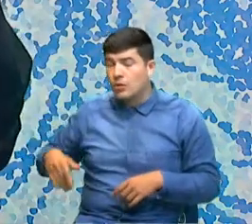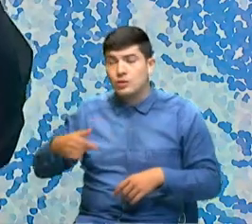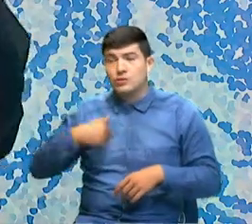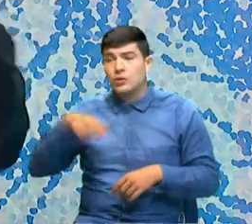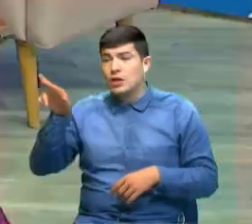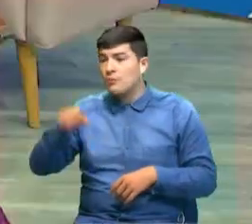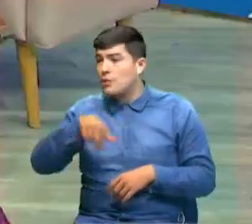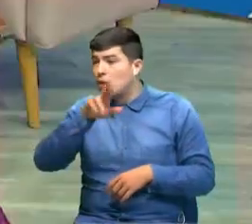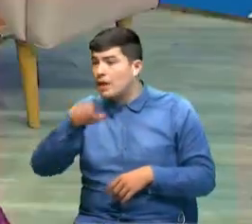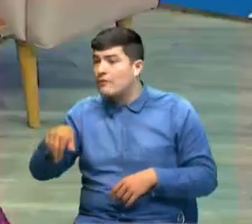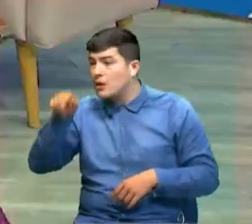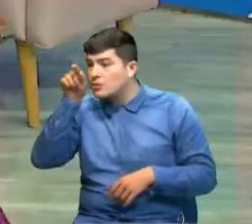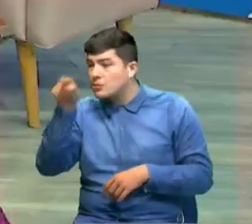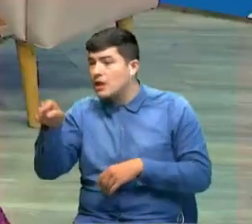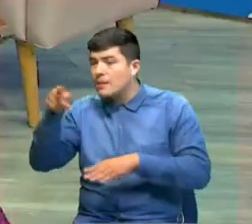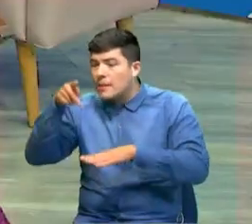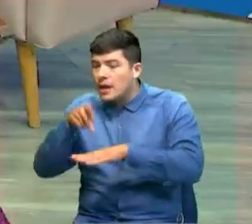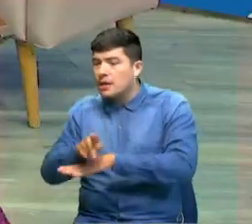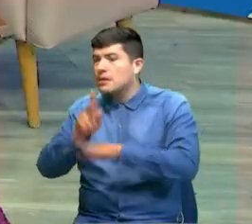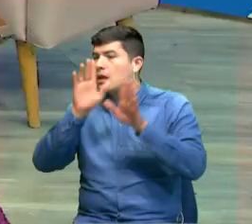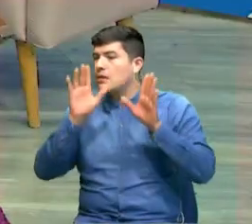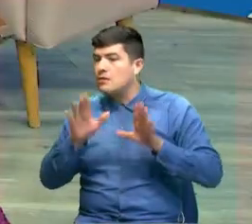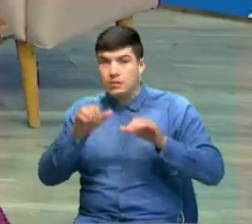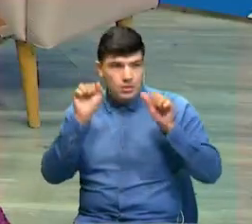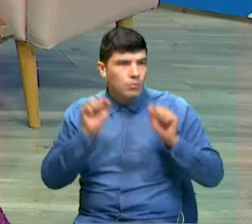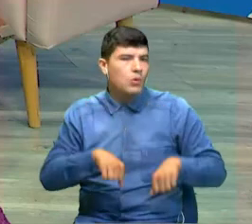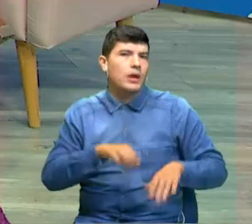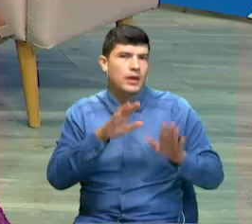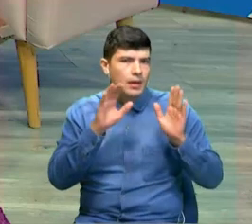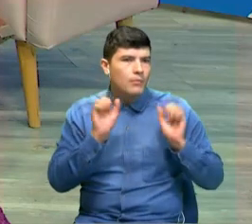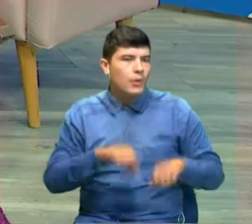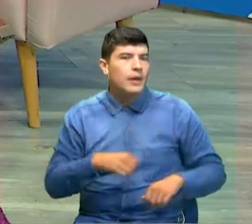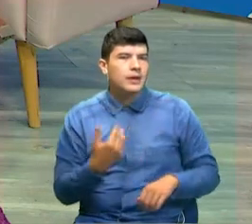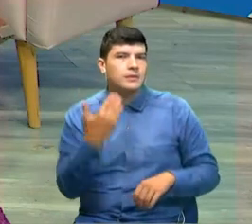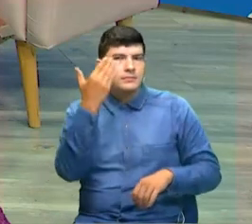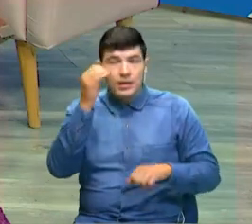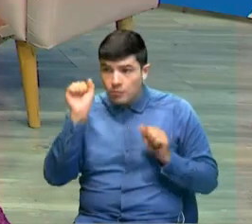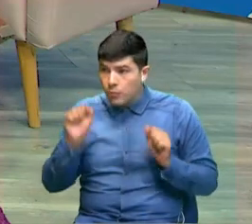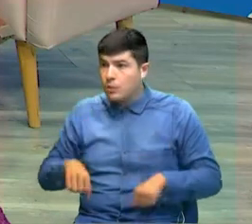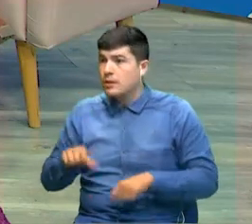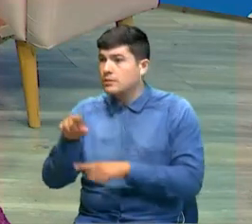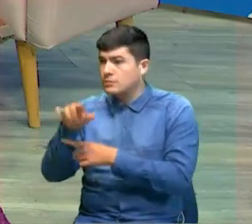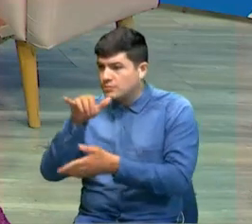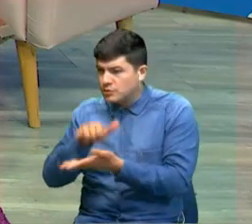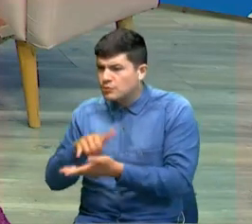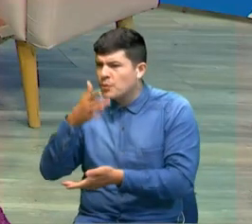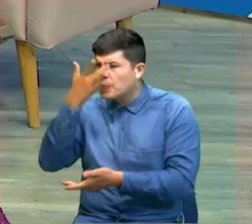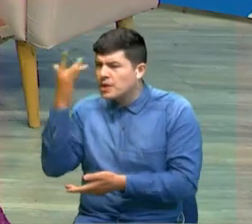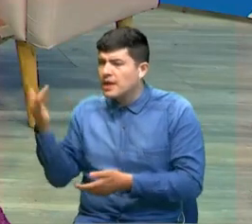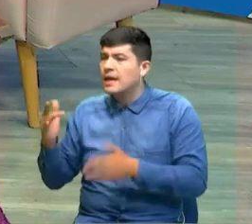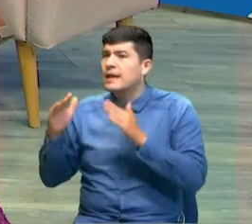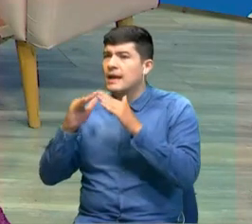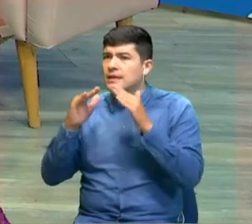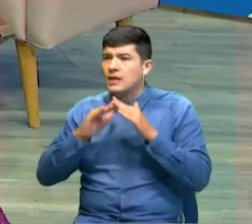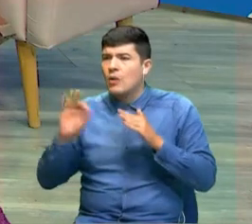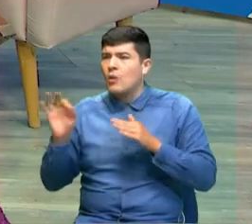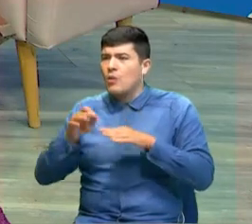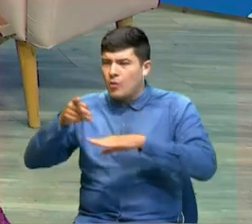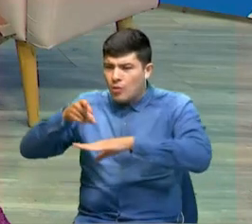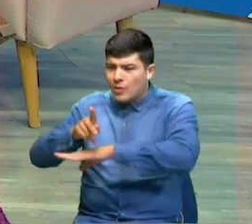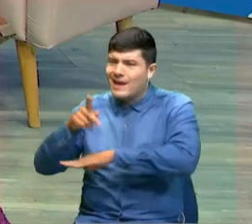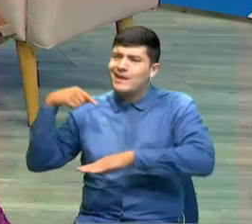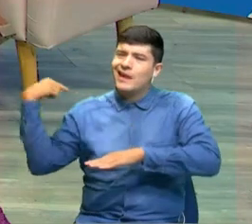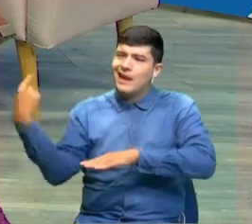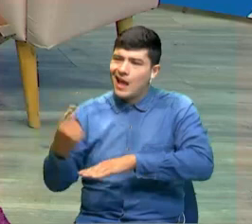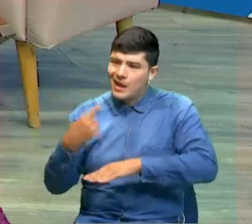le prohíbo parquear en el parqueadero. ¿Es viable esa determinación? Y es viable esa figura, y es viable porque los bienes comunes, a diferencia